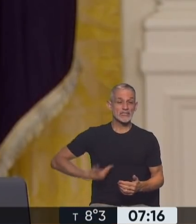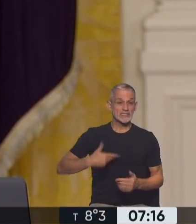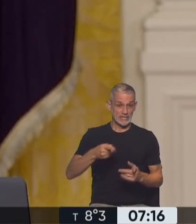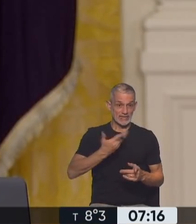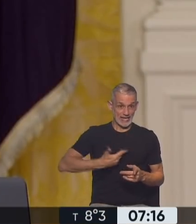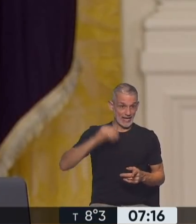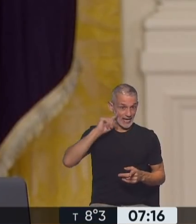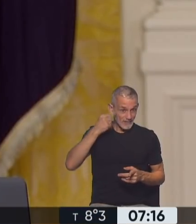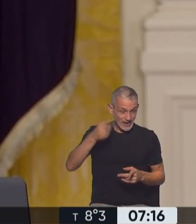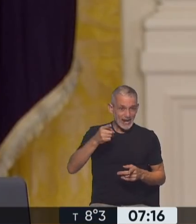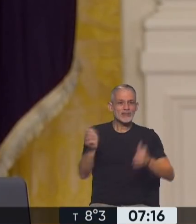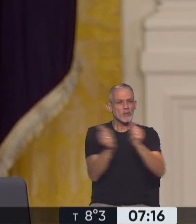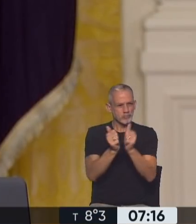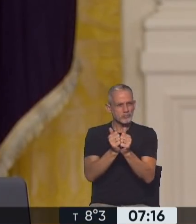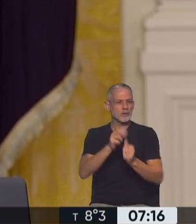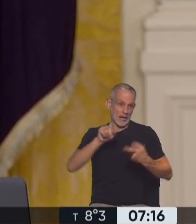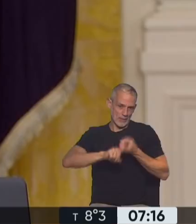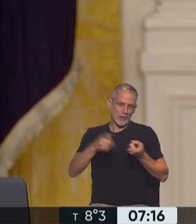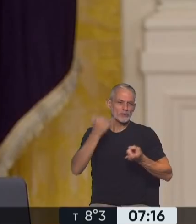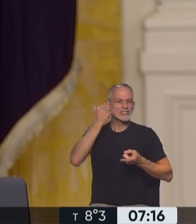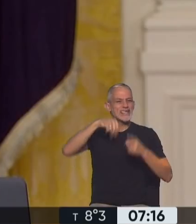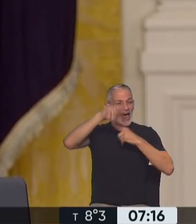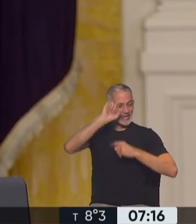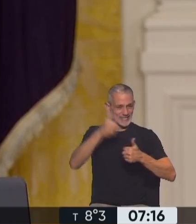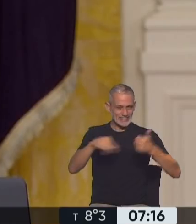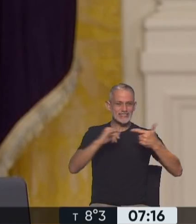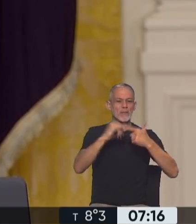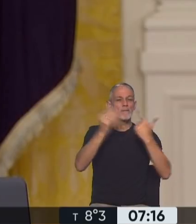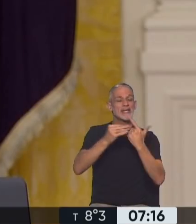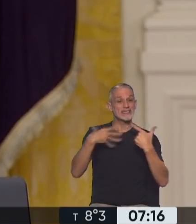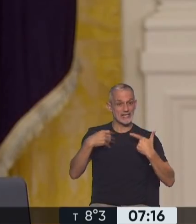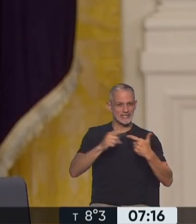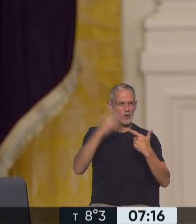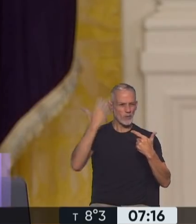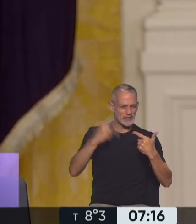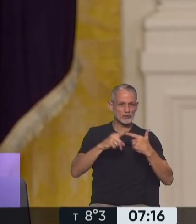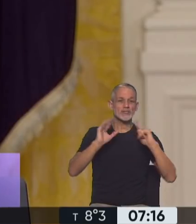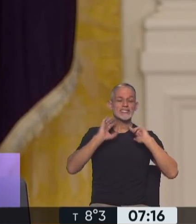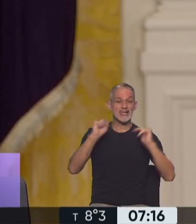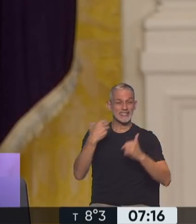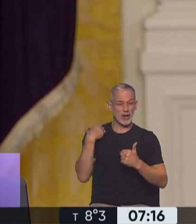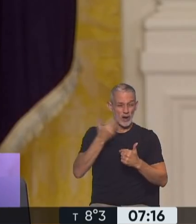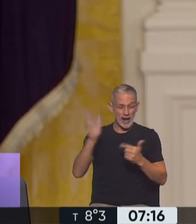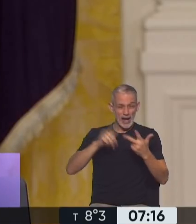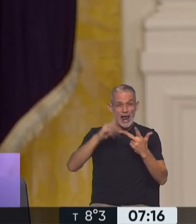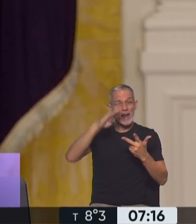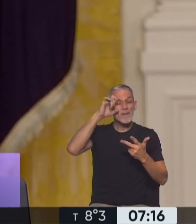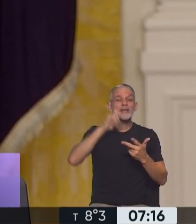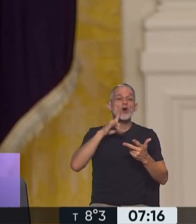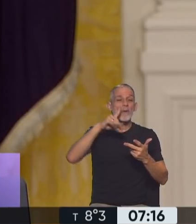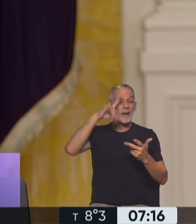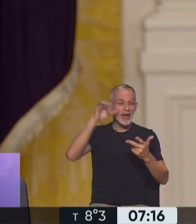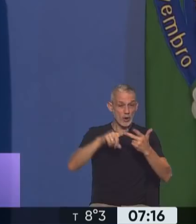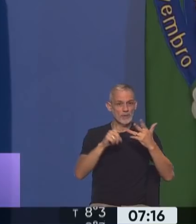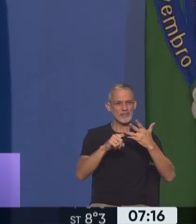estará acompañado por la primera dama, Fabiola Yáñez, la ministra de Salud, Carla Bisotti, el secretario general de la presidencia, Julio Bettovelo, y el